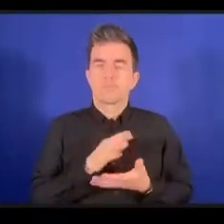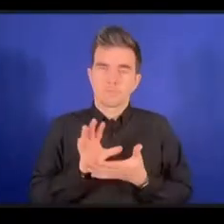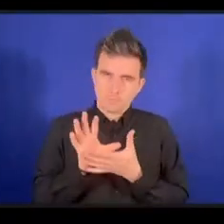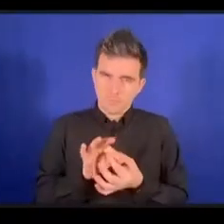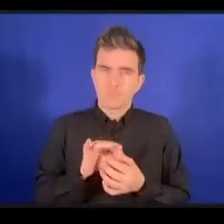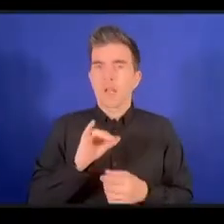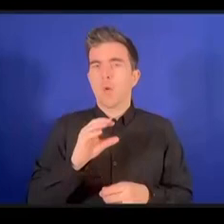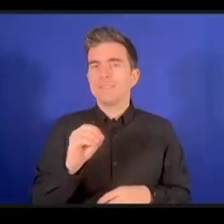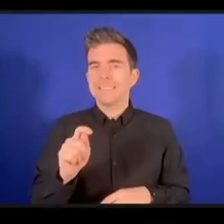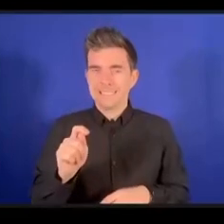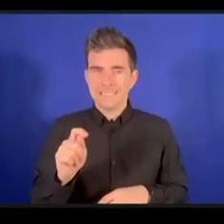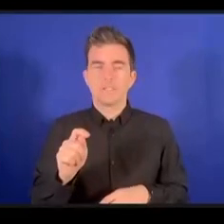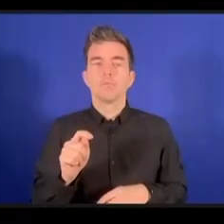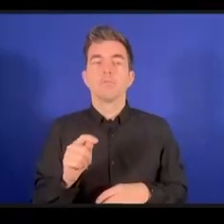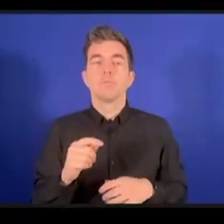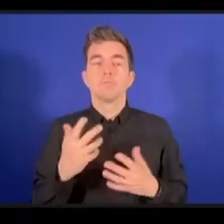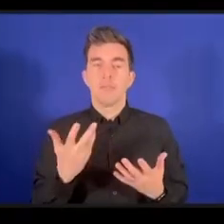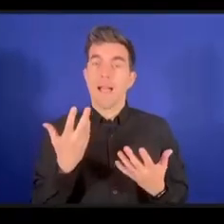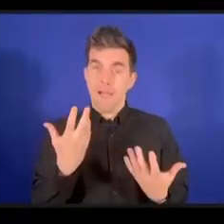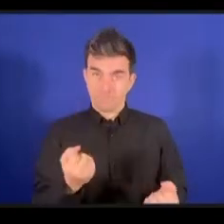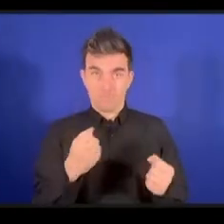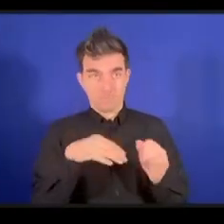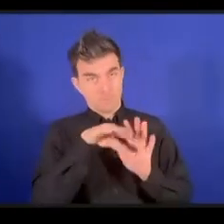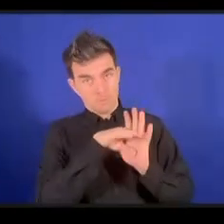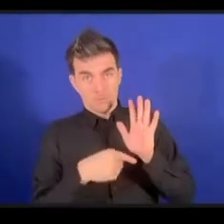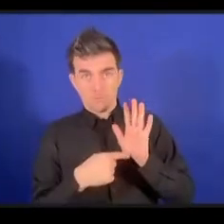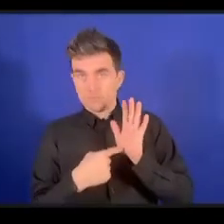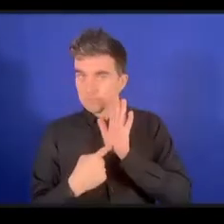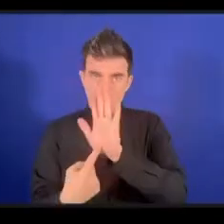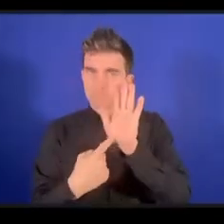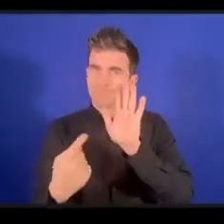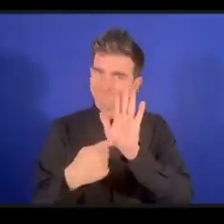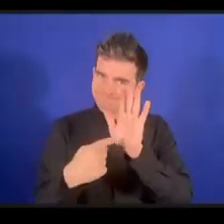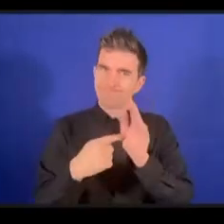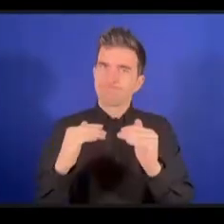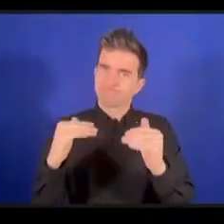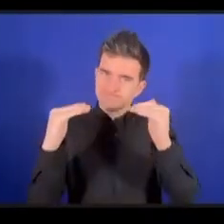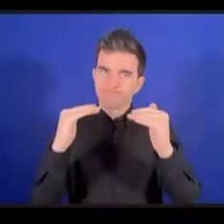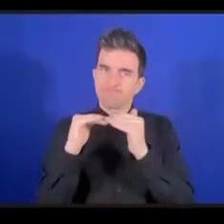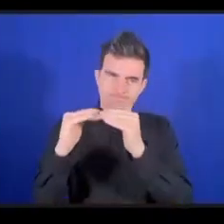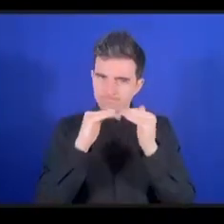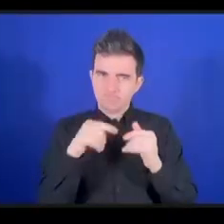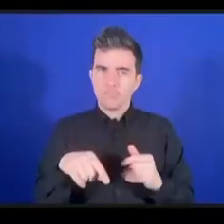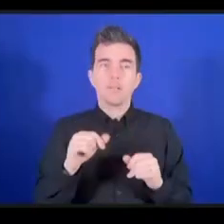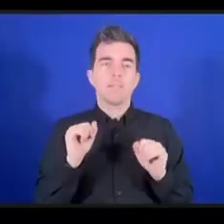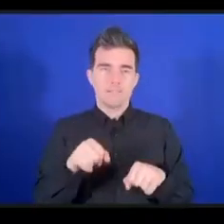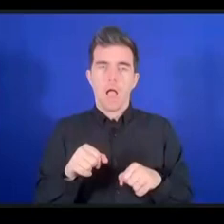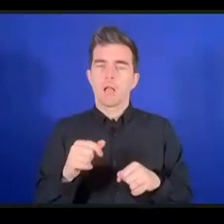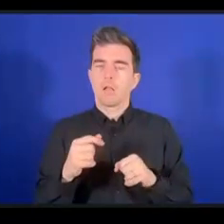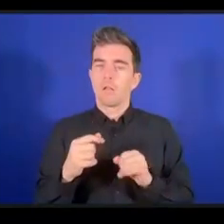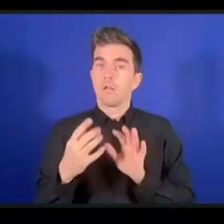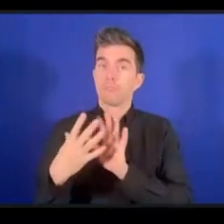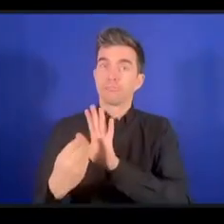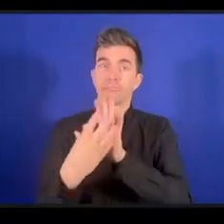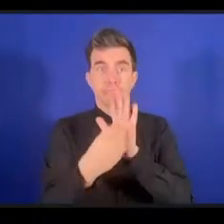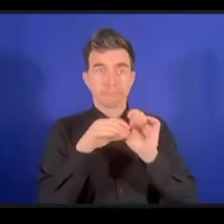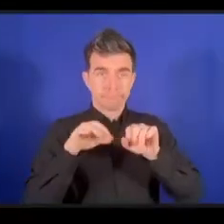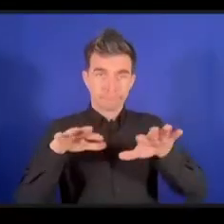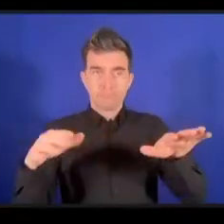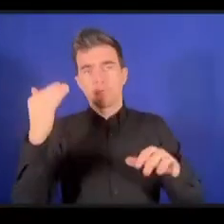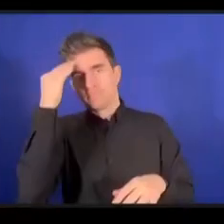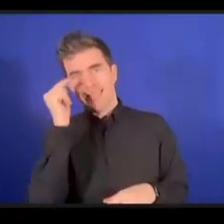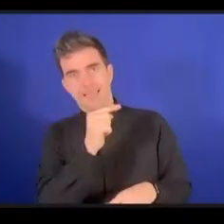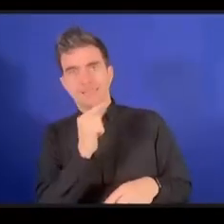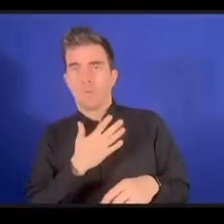también habla de estándares que se pueden utilizar de normas verdad muchos eh pueden utilizarlas para